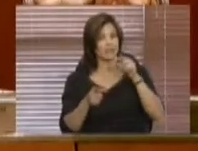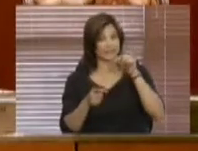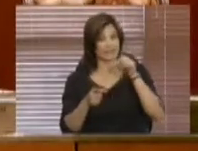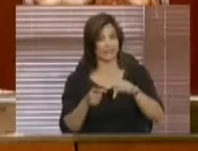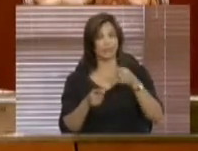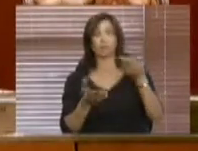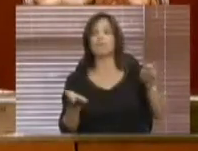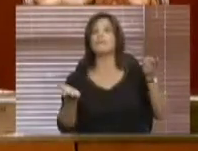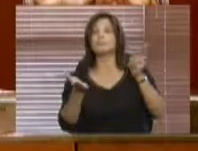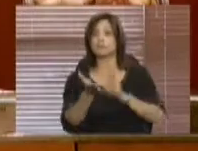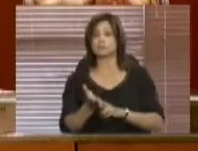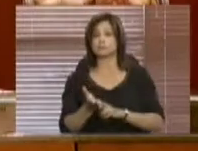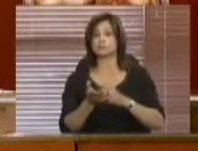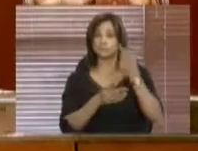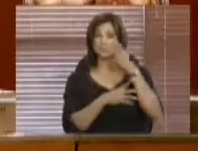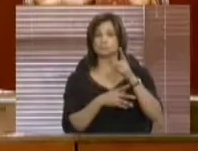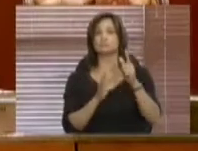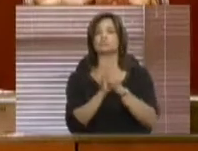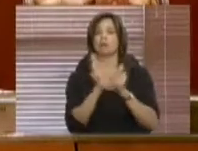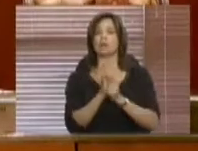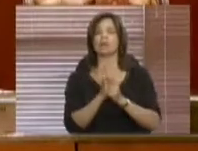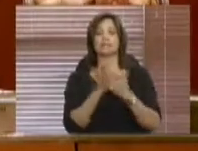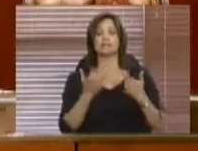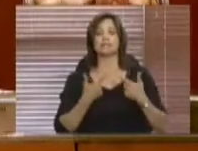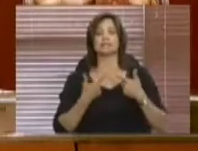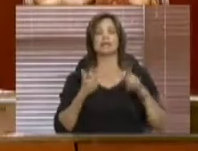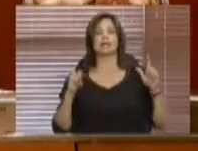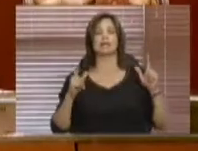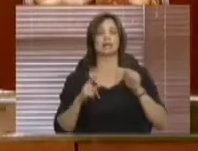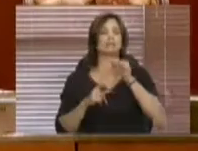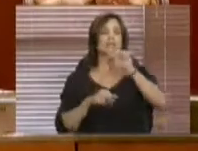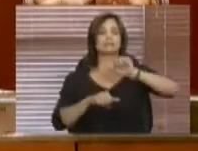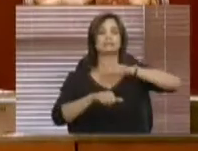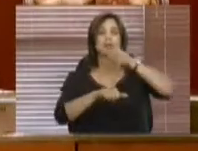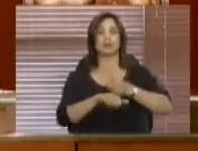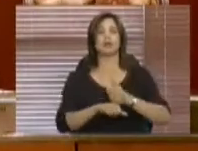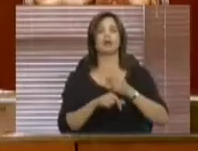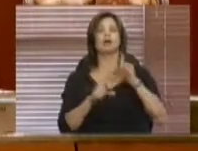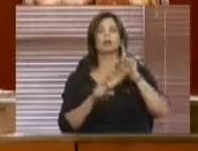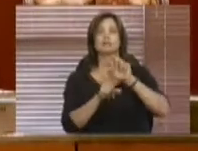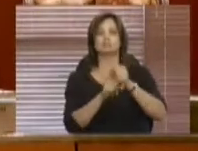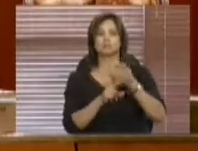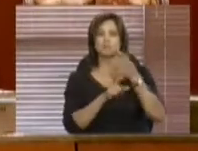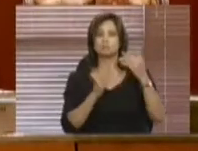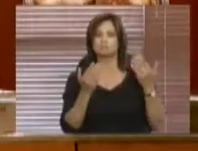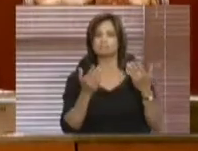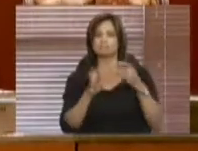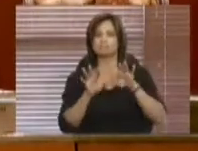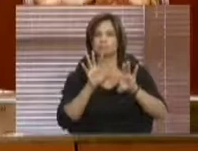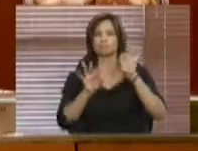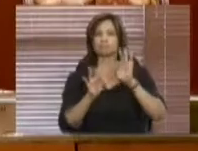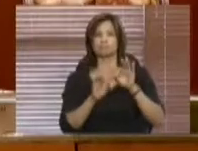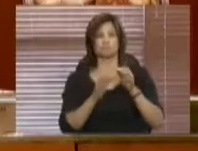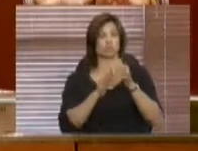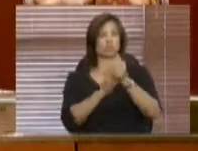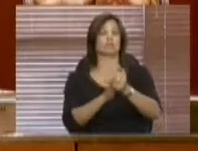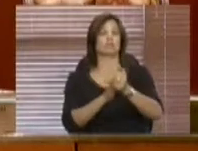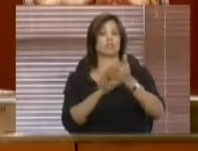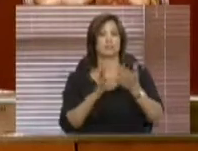la aprobación de una ley de indultos que establezca las condiciones relativas a la selección de los